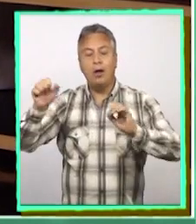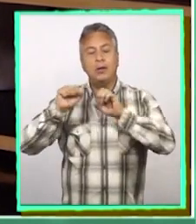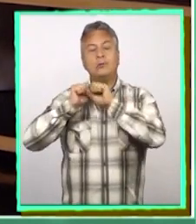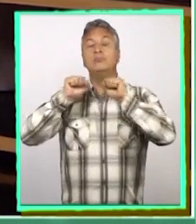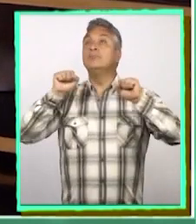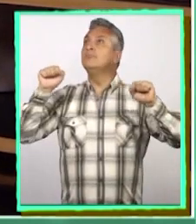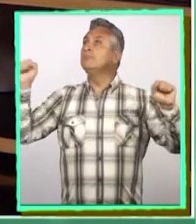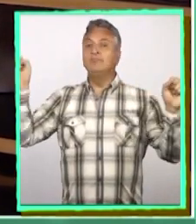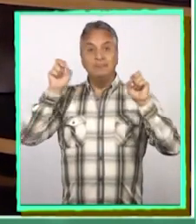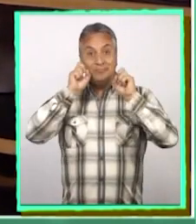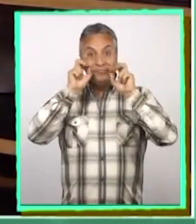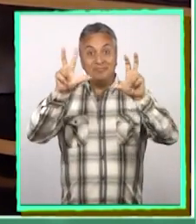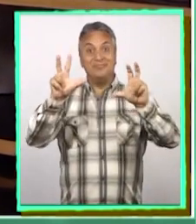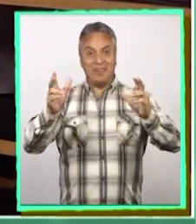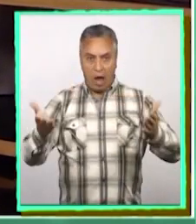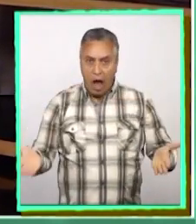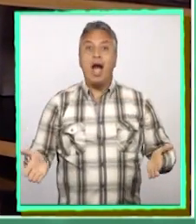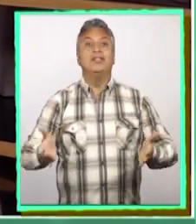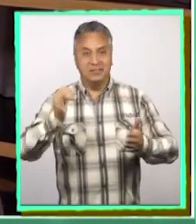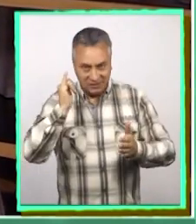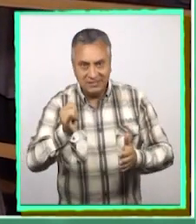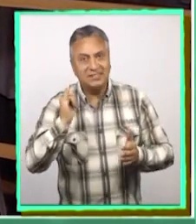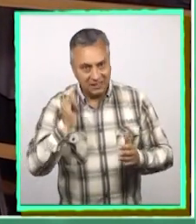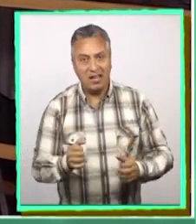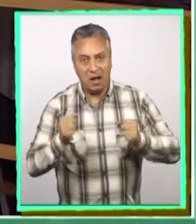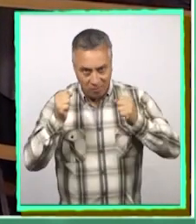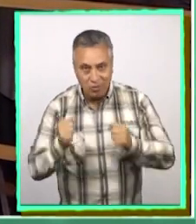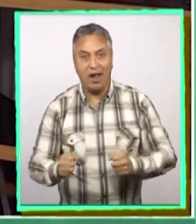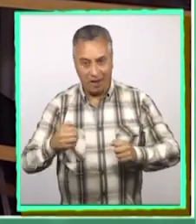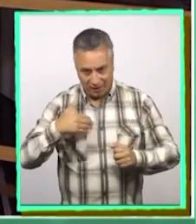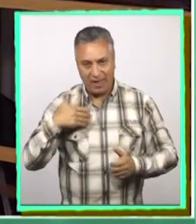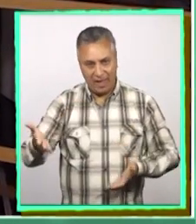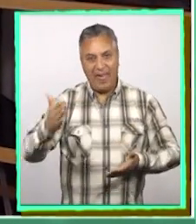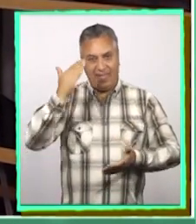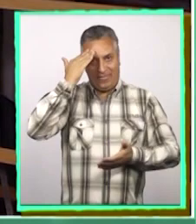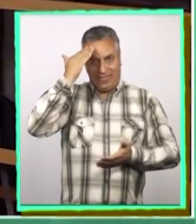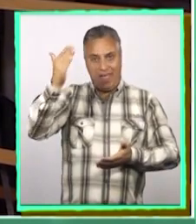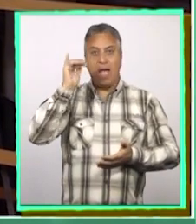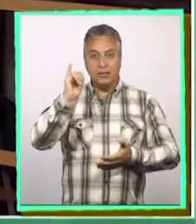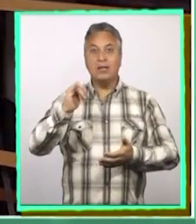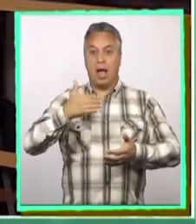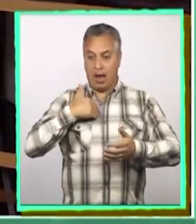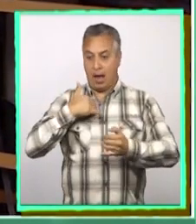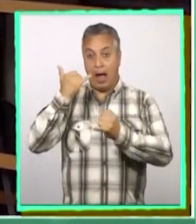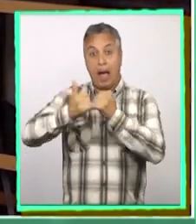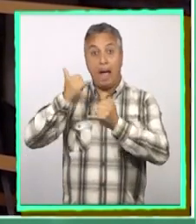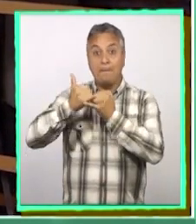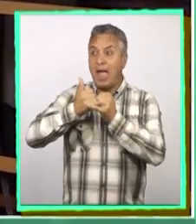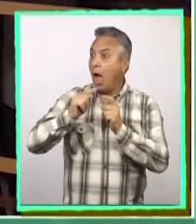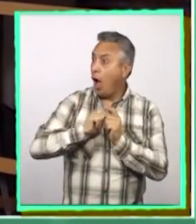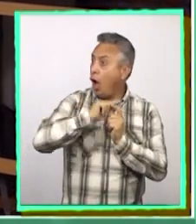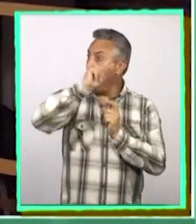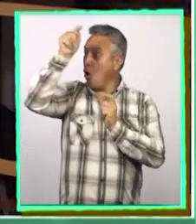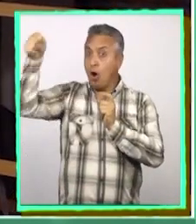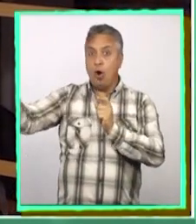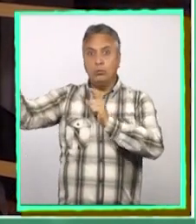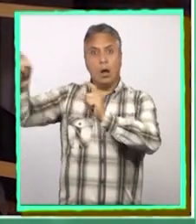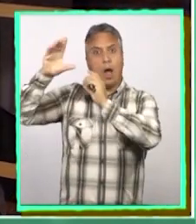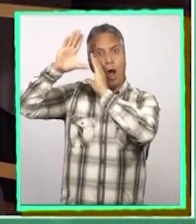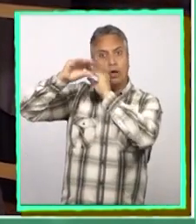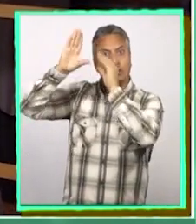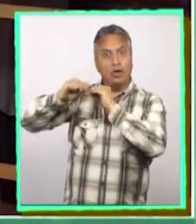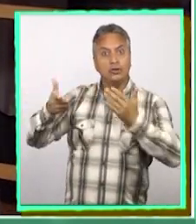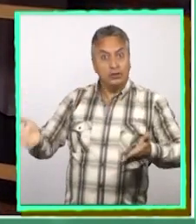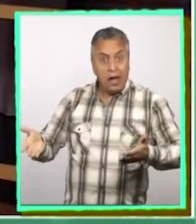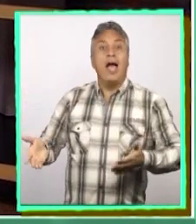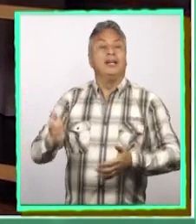no? ¡Wow! Parece que sí es posible que nosotros estemos de día y mi amiga Fran, al otro lado del mundo, esté de